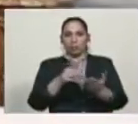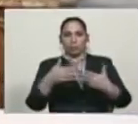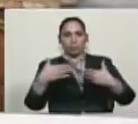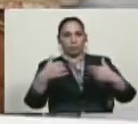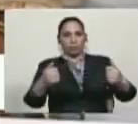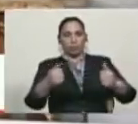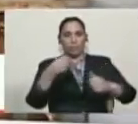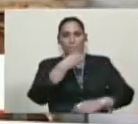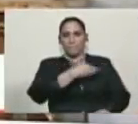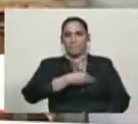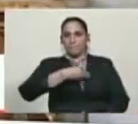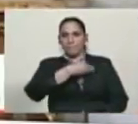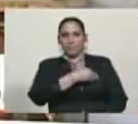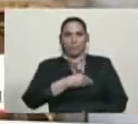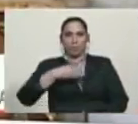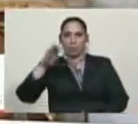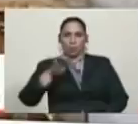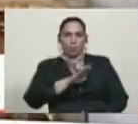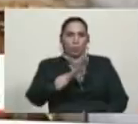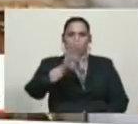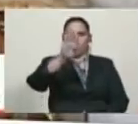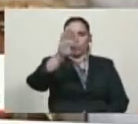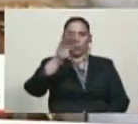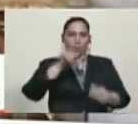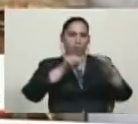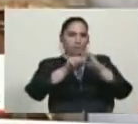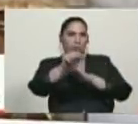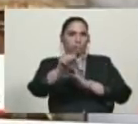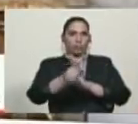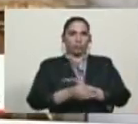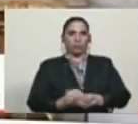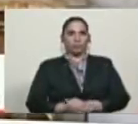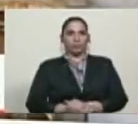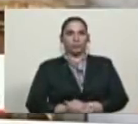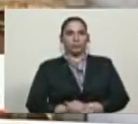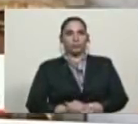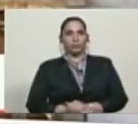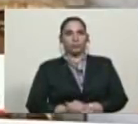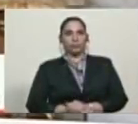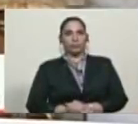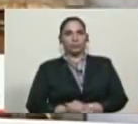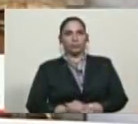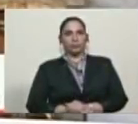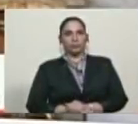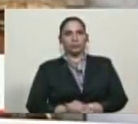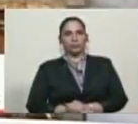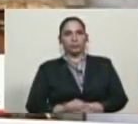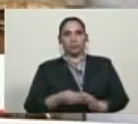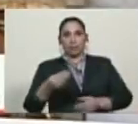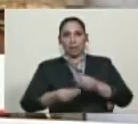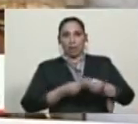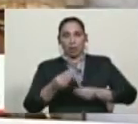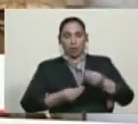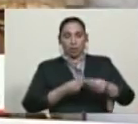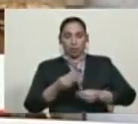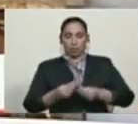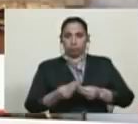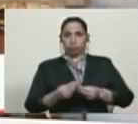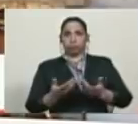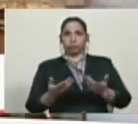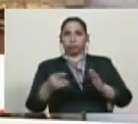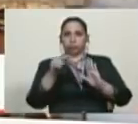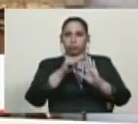de la misión barrio adentro y estableciendo las prioridades estoy acompañado hoy